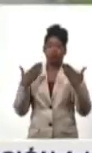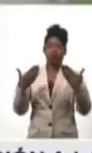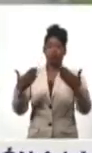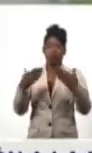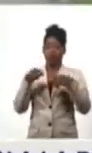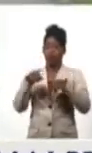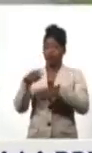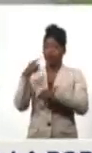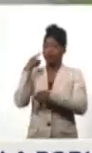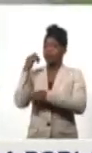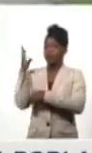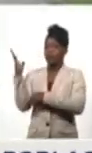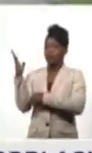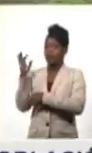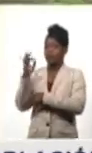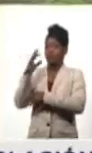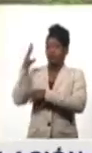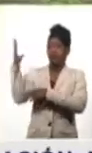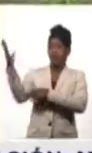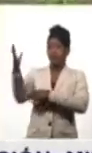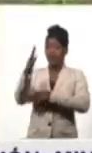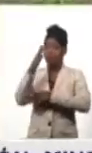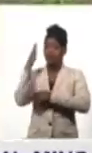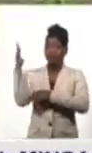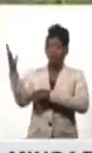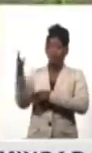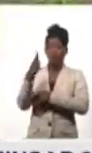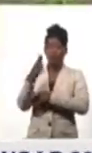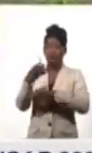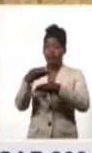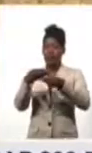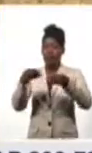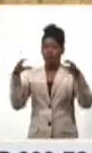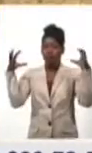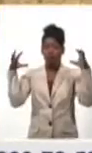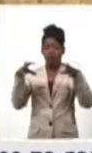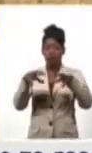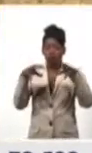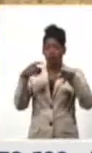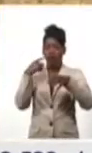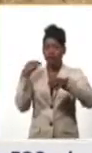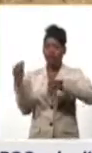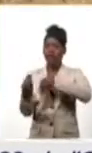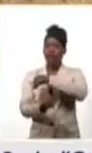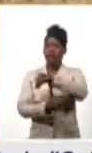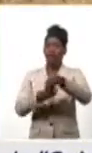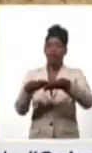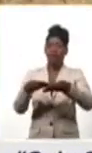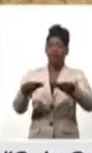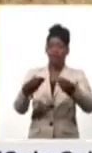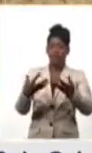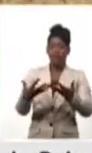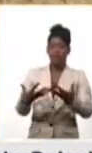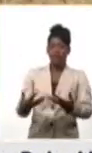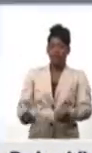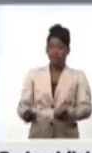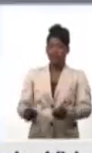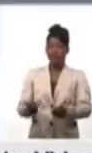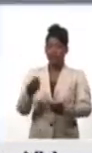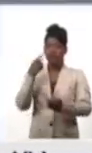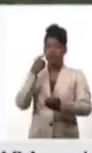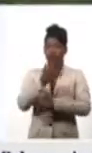variedad en la actividad ciclónica, el régimen de precipitaciones ha cambiado, se incrementa la sequía y sube el nivel medio del